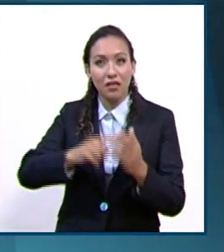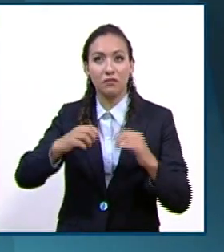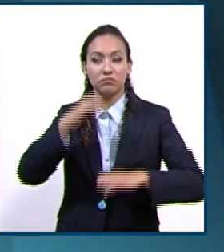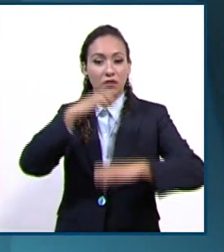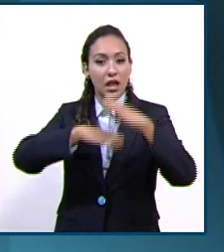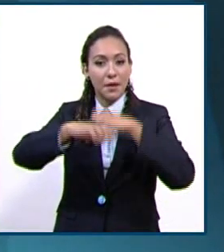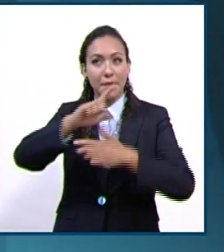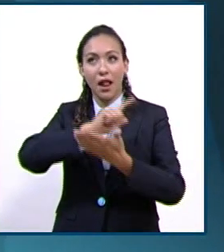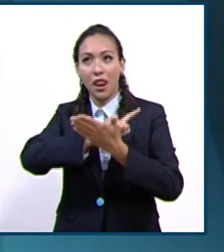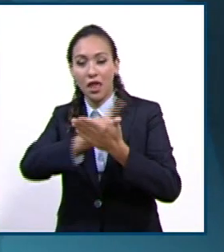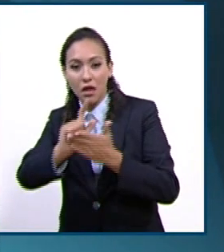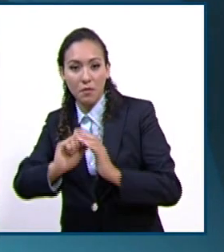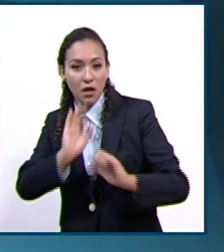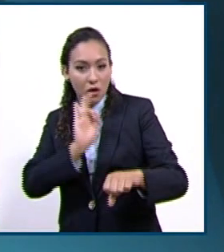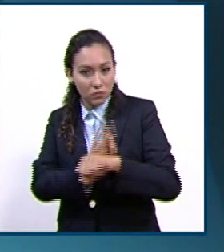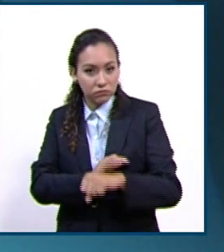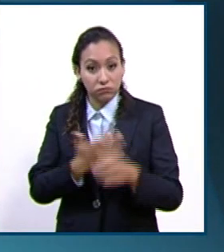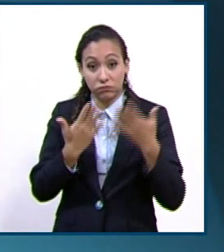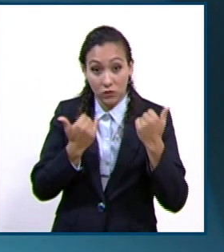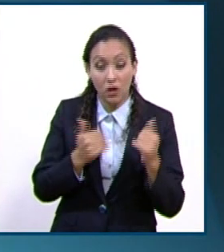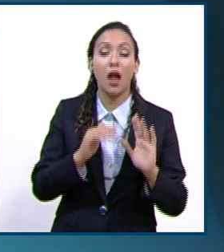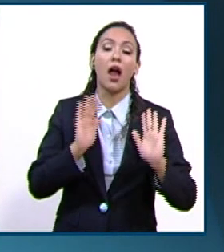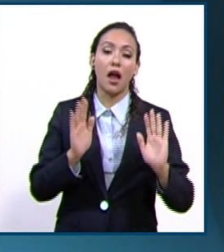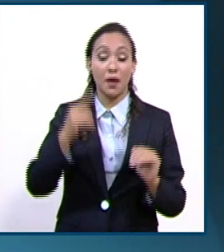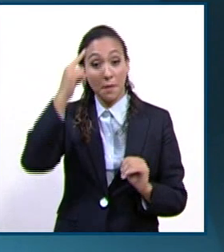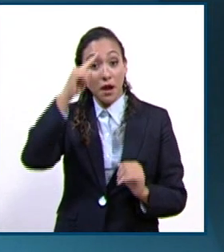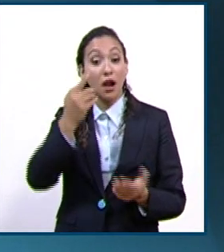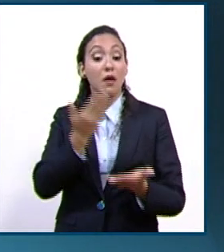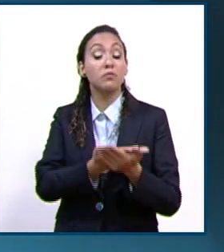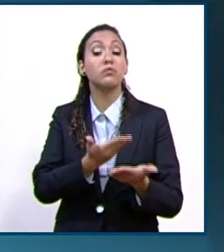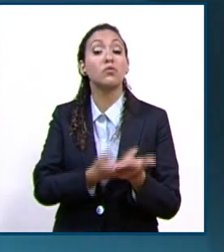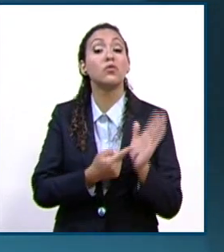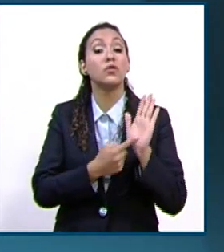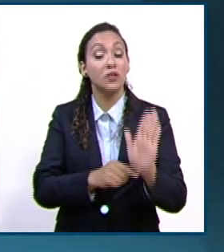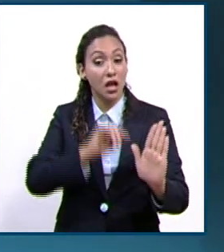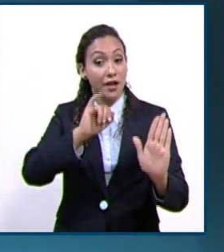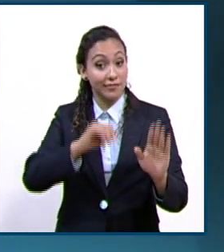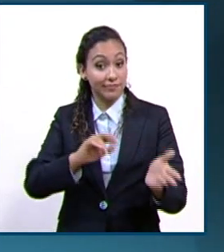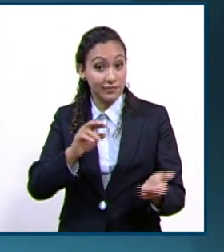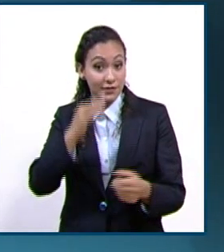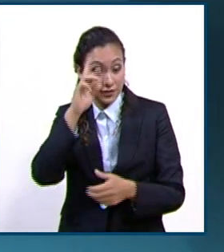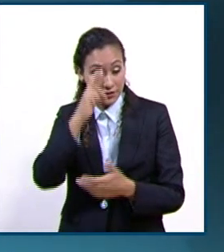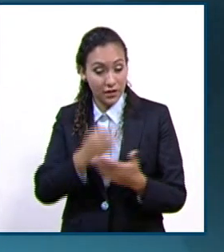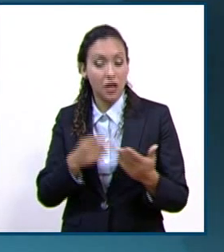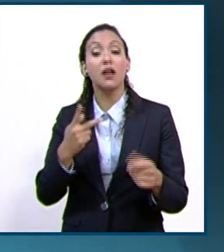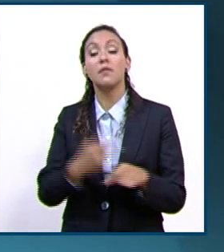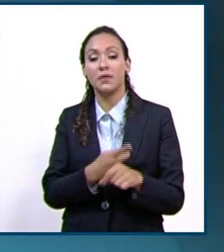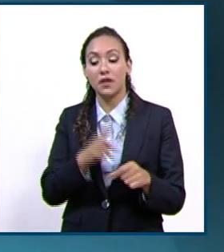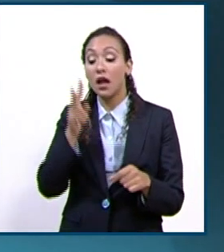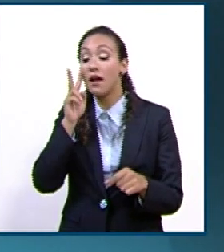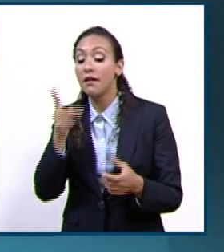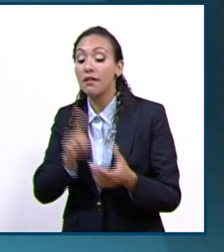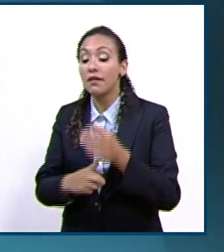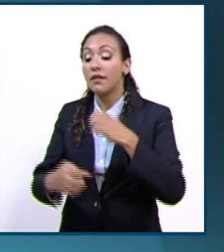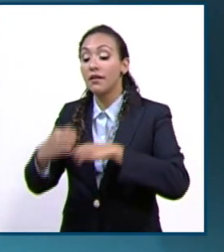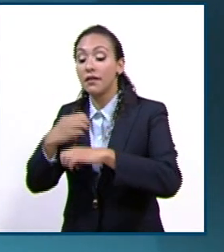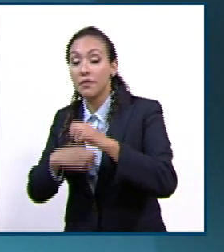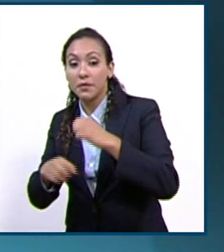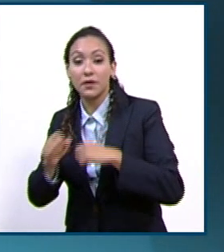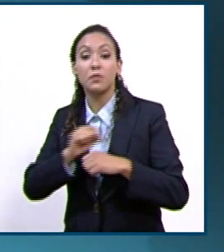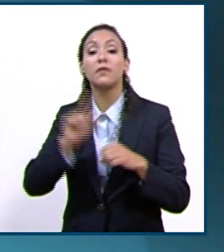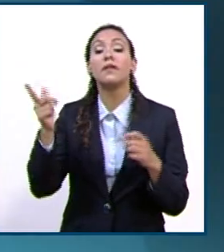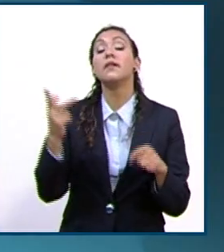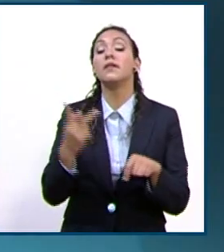el trabajo o alguna otra, para demostrar el nexo causal existente entre el padecimiento y las actividades